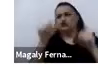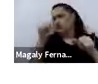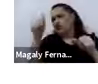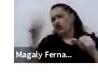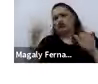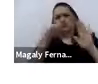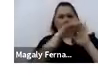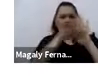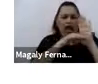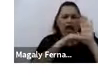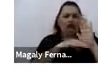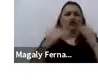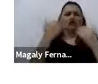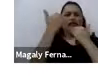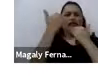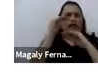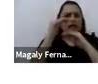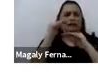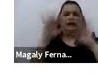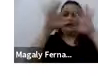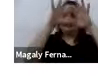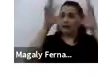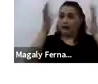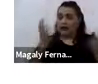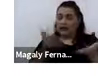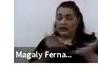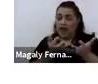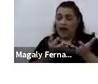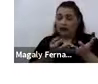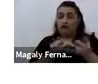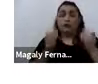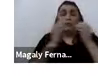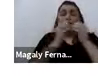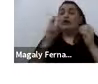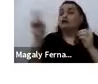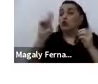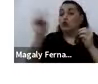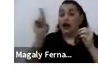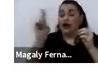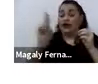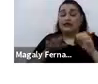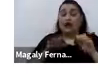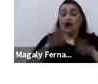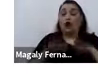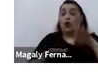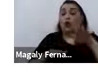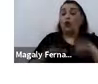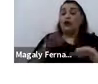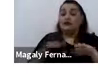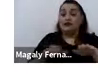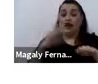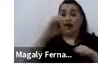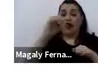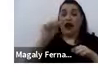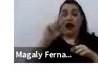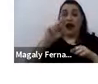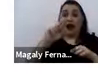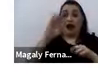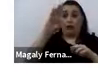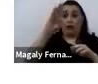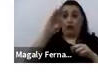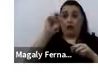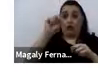de los límites planetarios, pero en concreto el más urgente, la huella de carbono, podemos identificar los